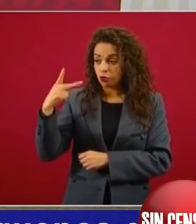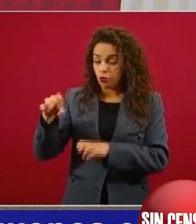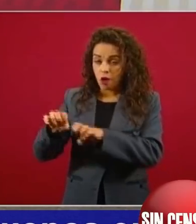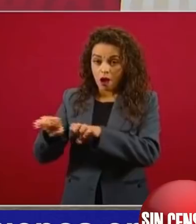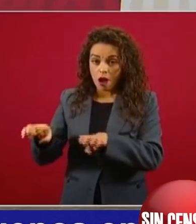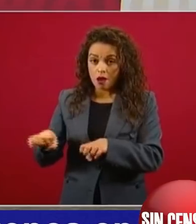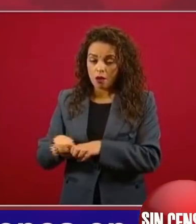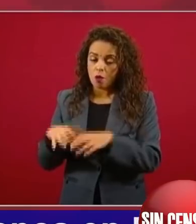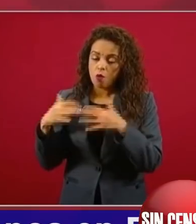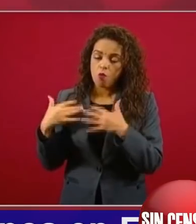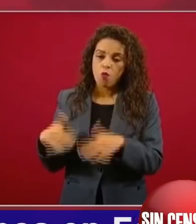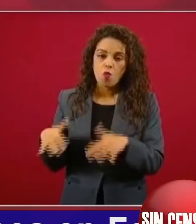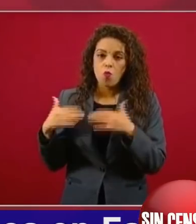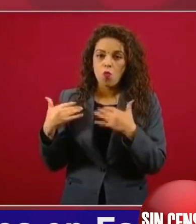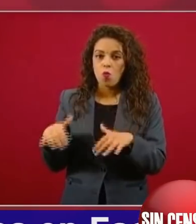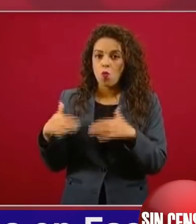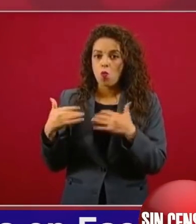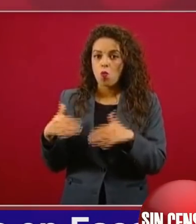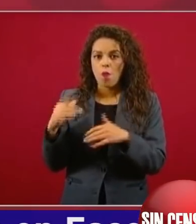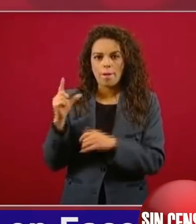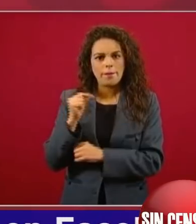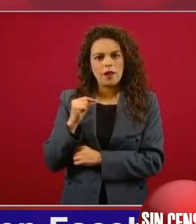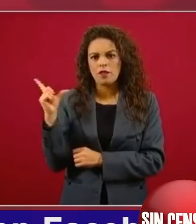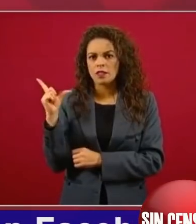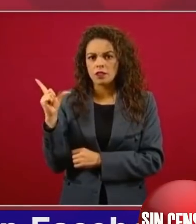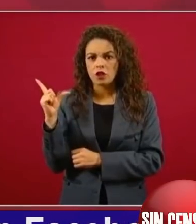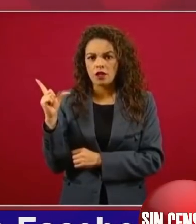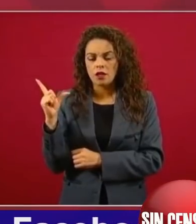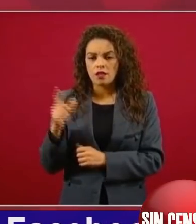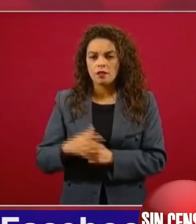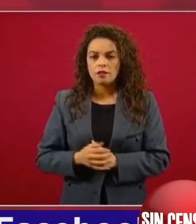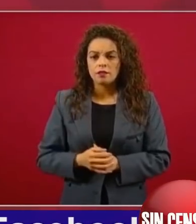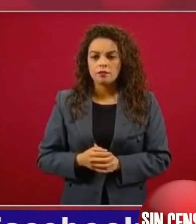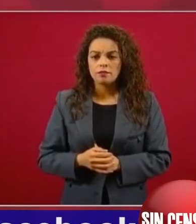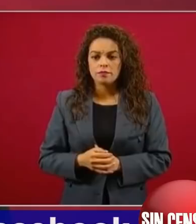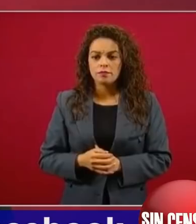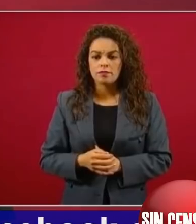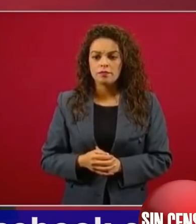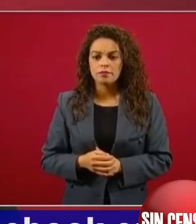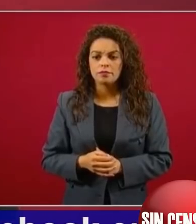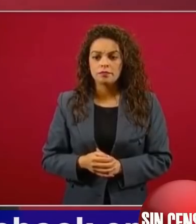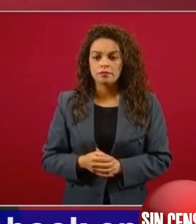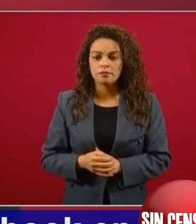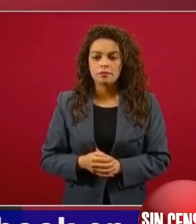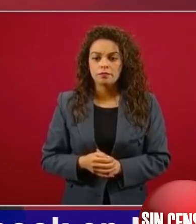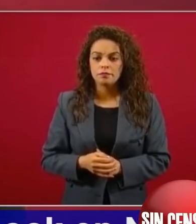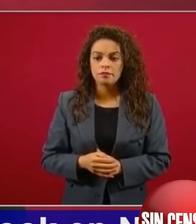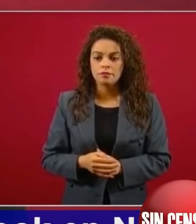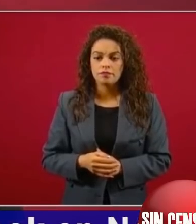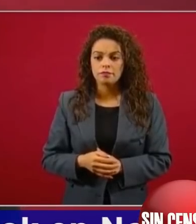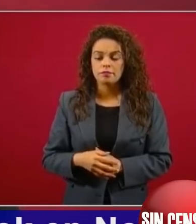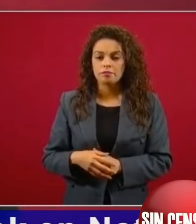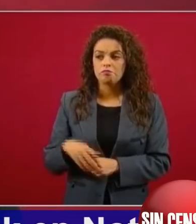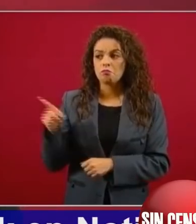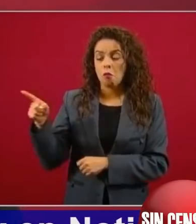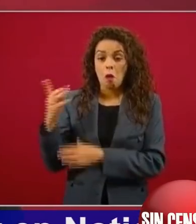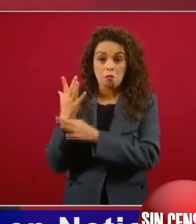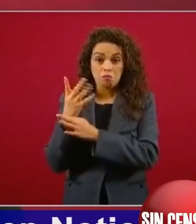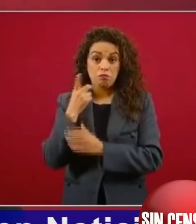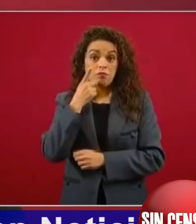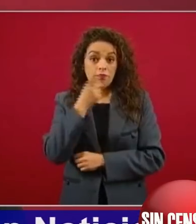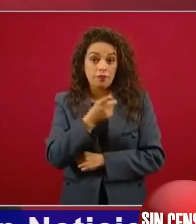han señalado que si hubiésemos hecho lo mismo que hicieron los